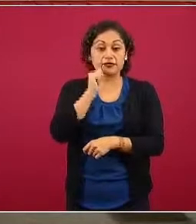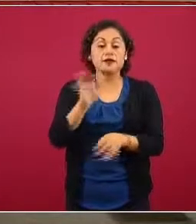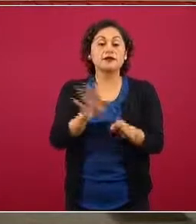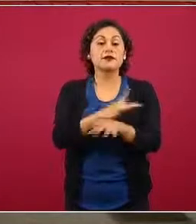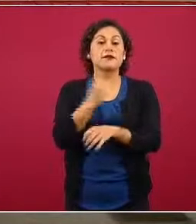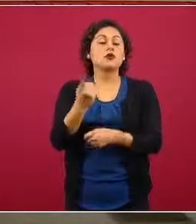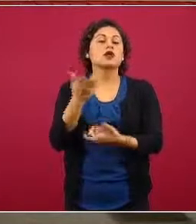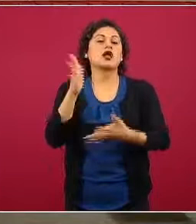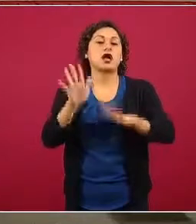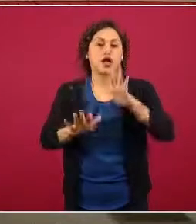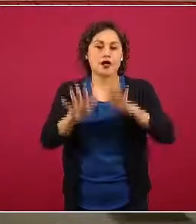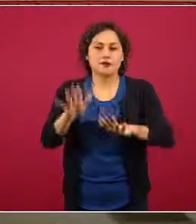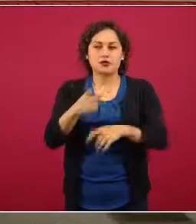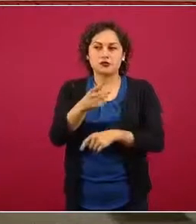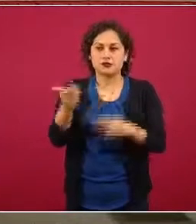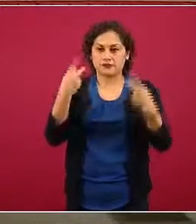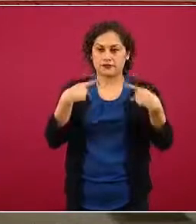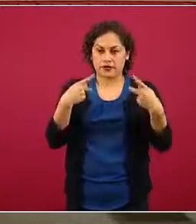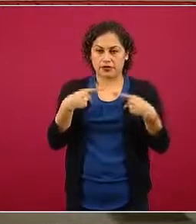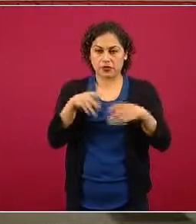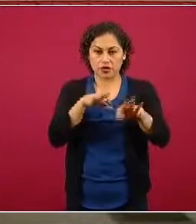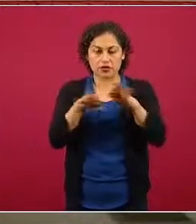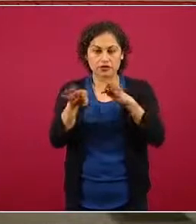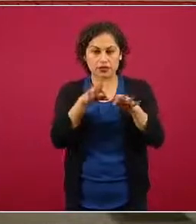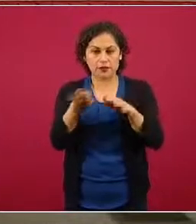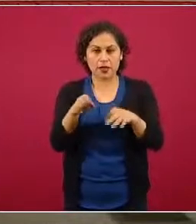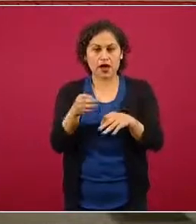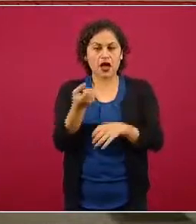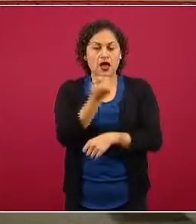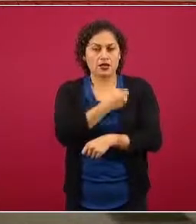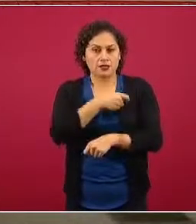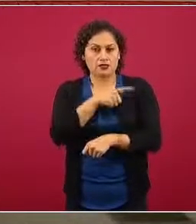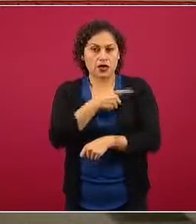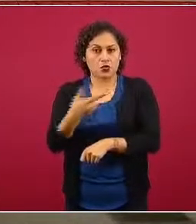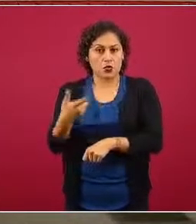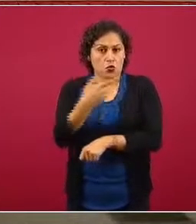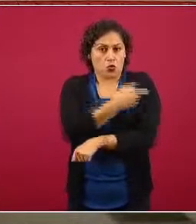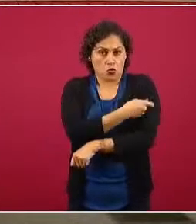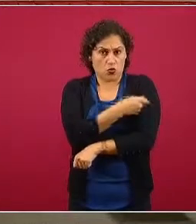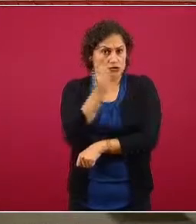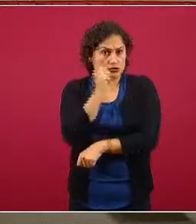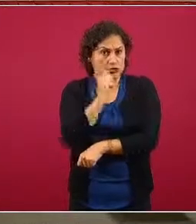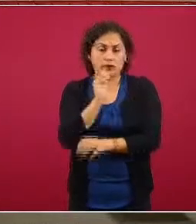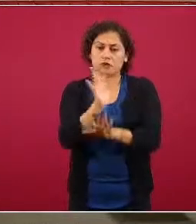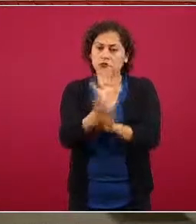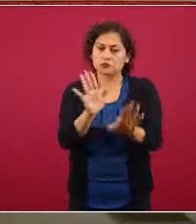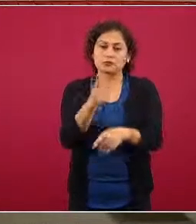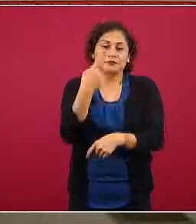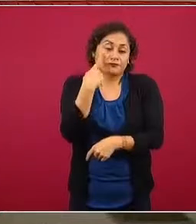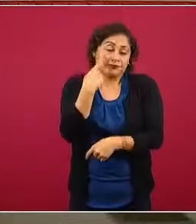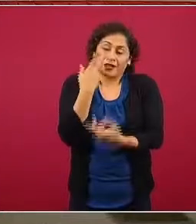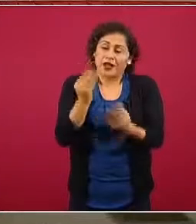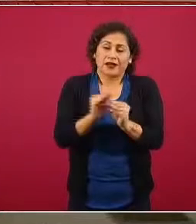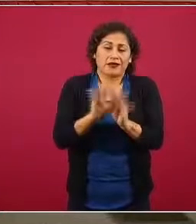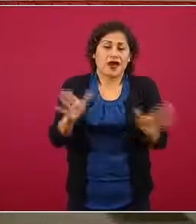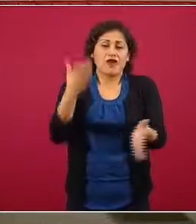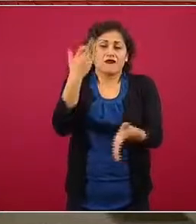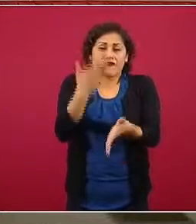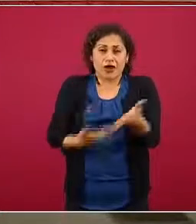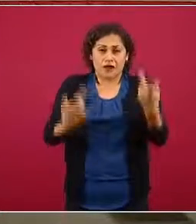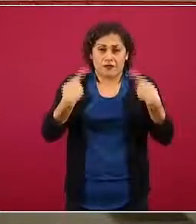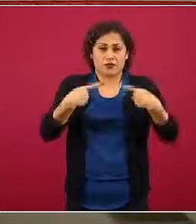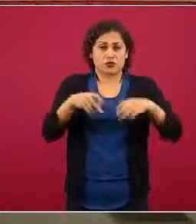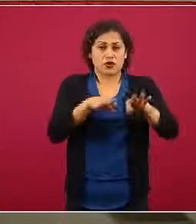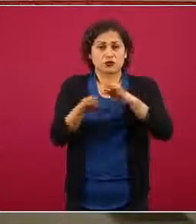que dedicar a aplicar vacunas siempre. Vamos, tenemos un déficit de personal de salud,